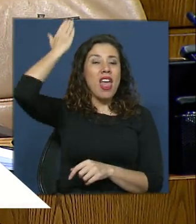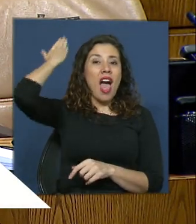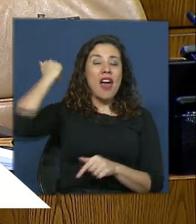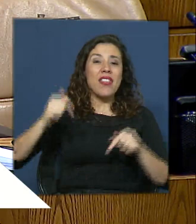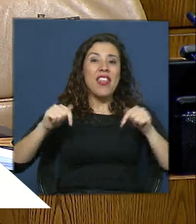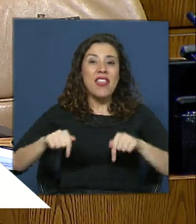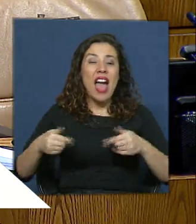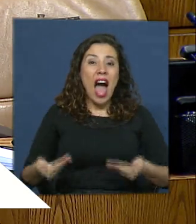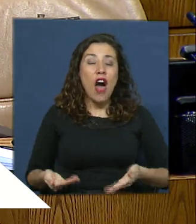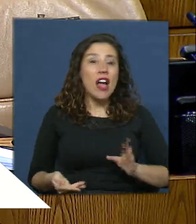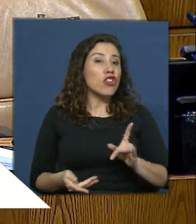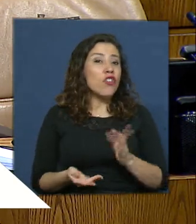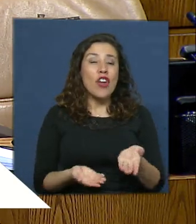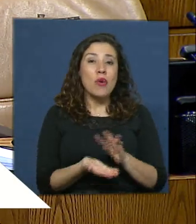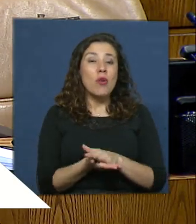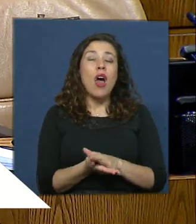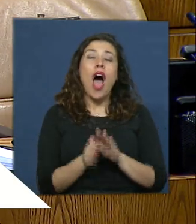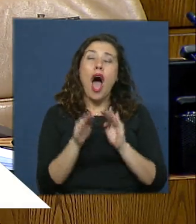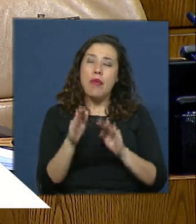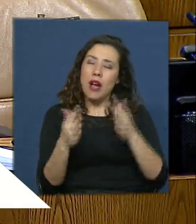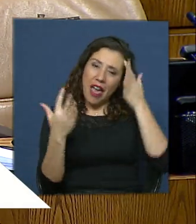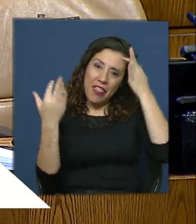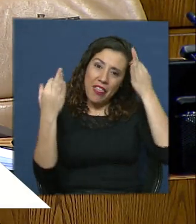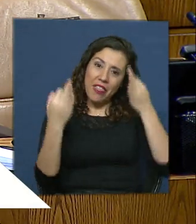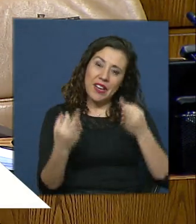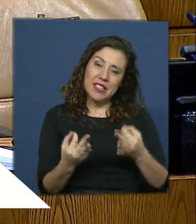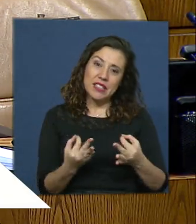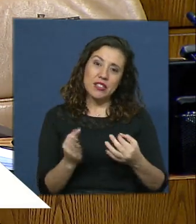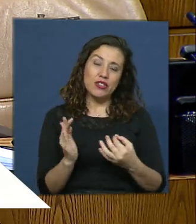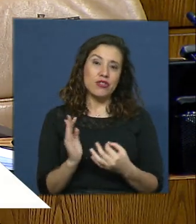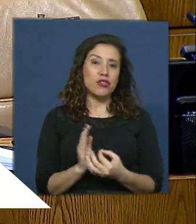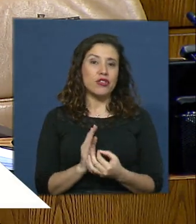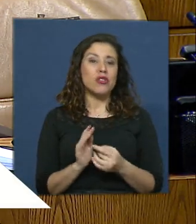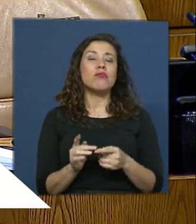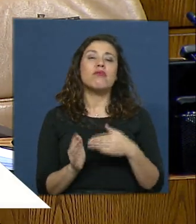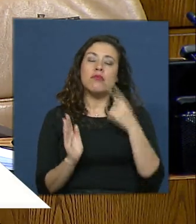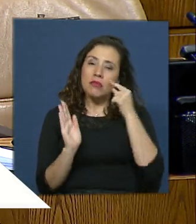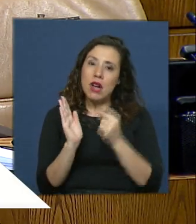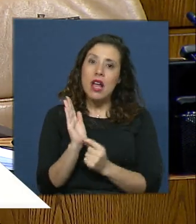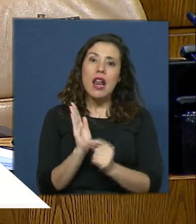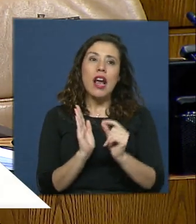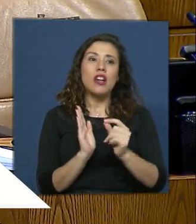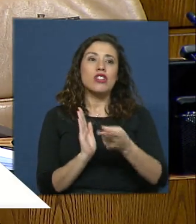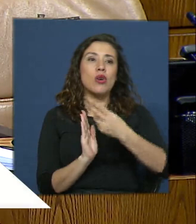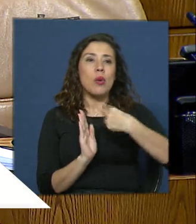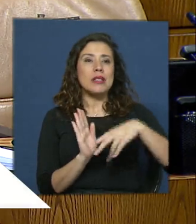changos inmortales, apoyar con decisión este proceso de reconocimiento en